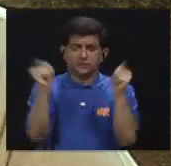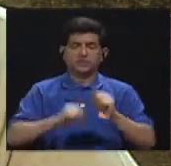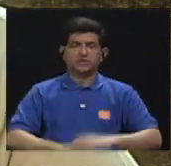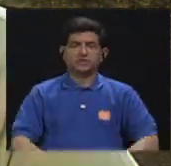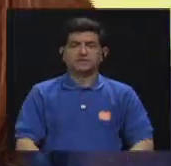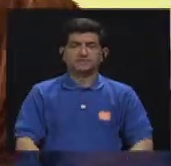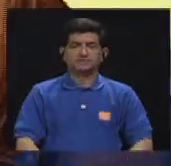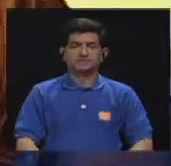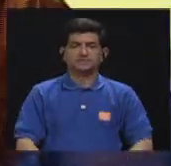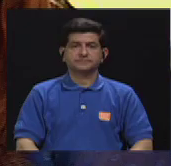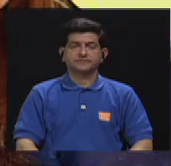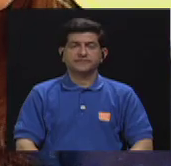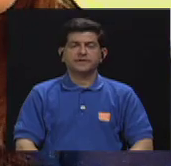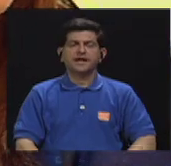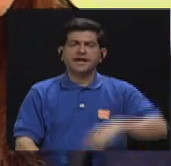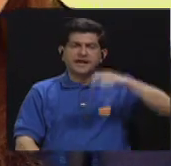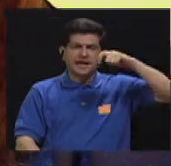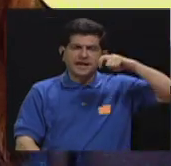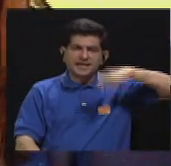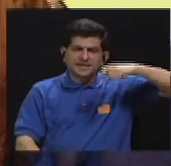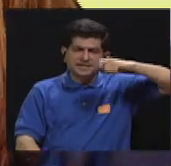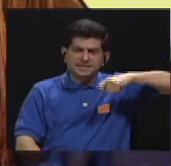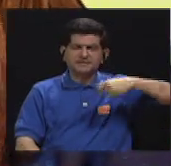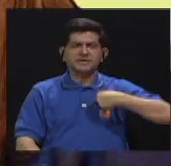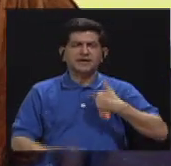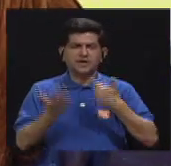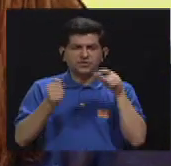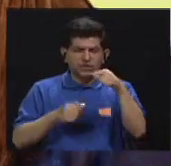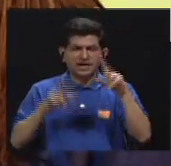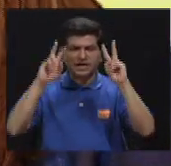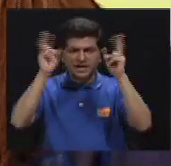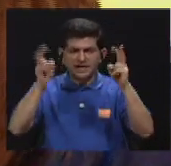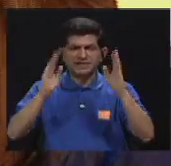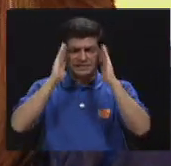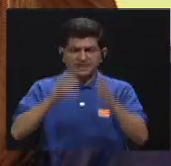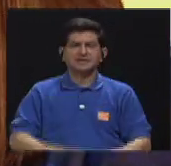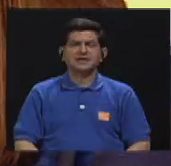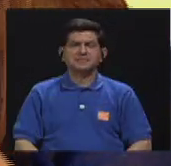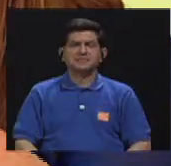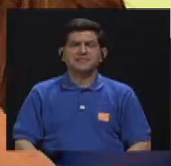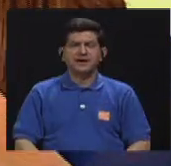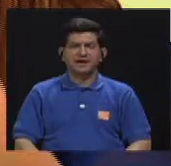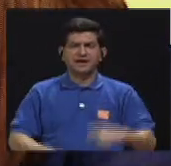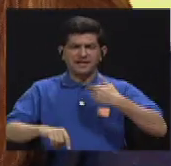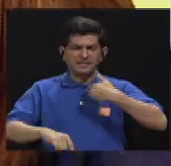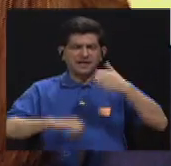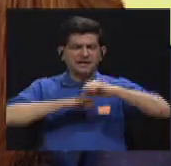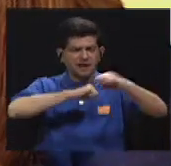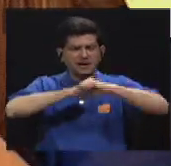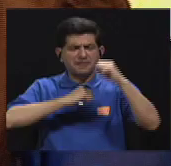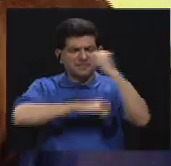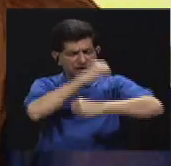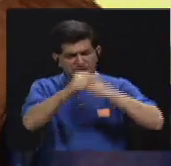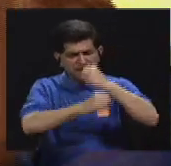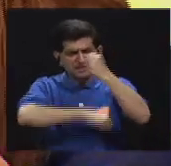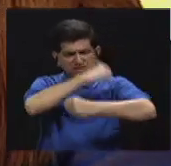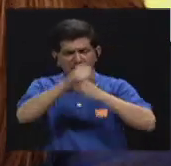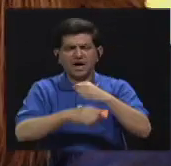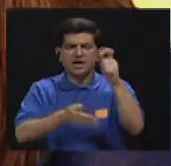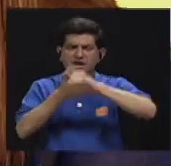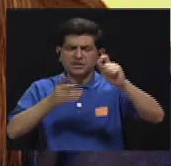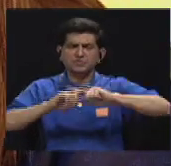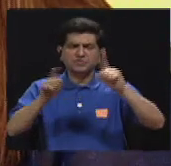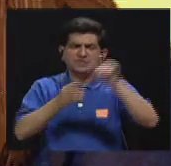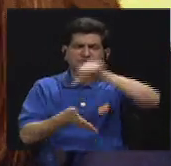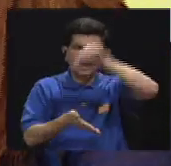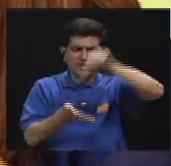decirlo. El cepillado, yo quisiera detenerme en ese tema, ¿verdad?, porque ha habido campañas a lo largo de los años en las escuelas, en varios